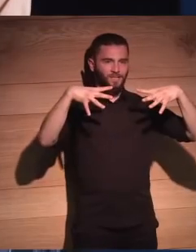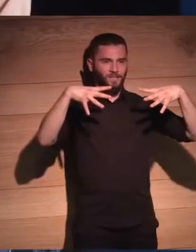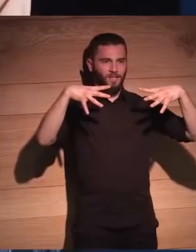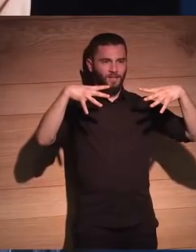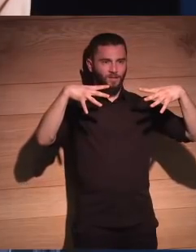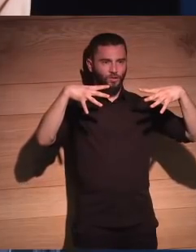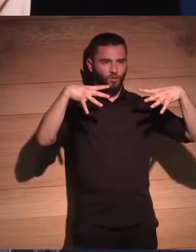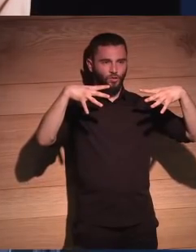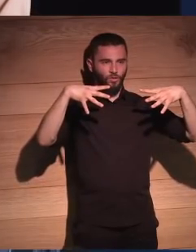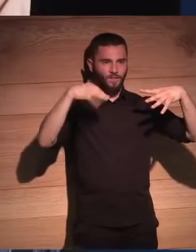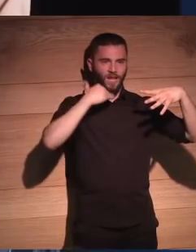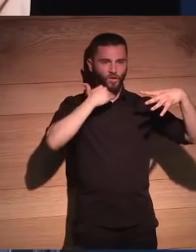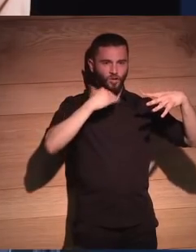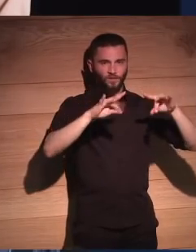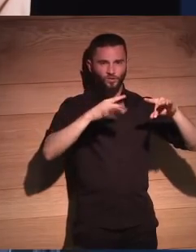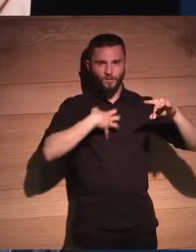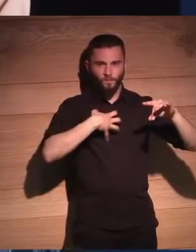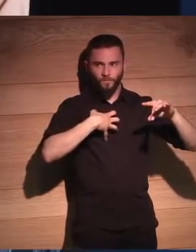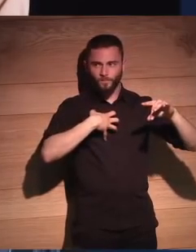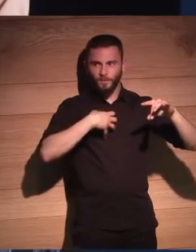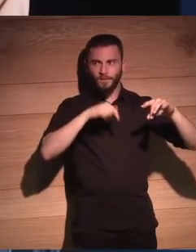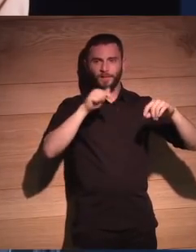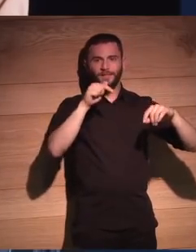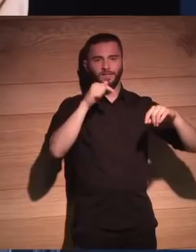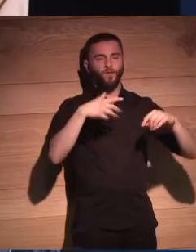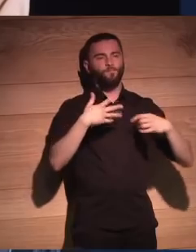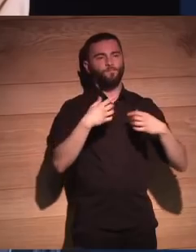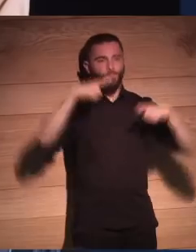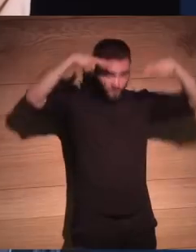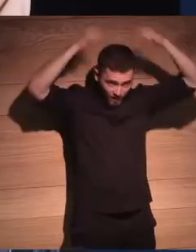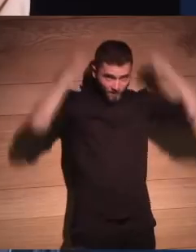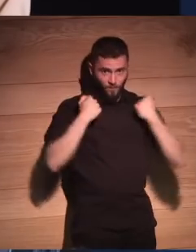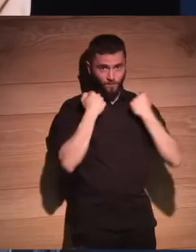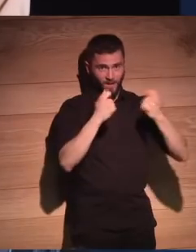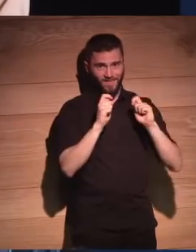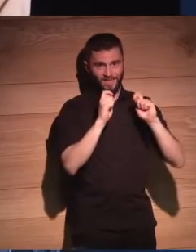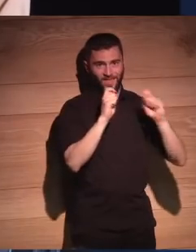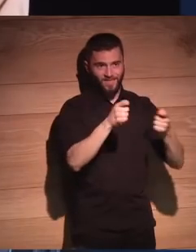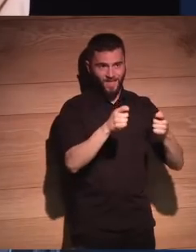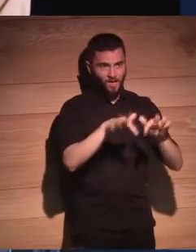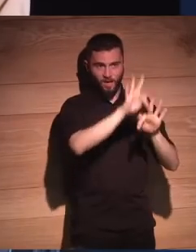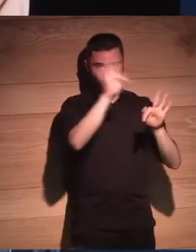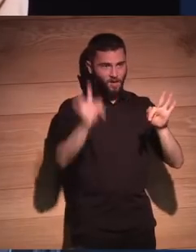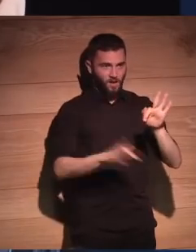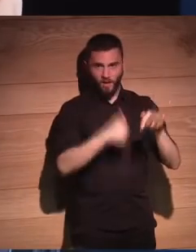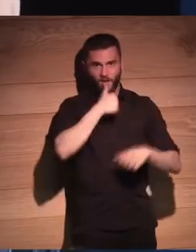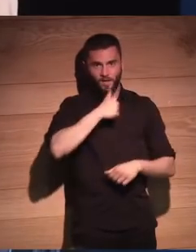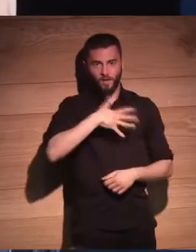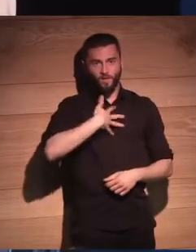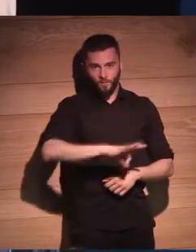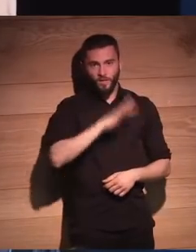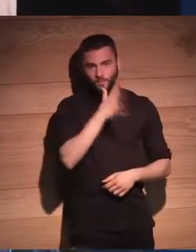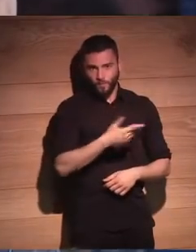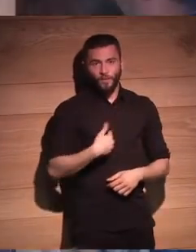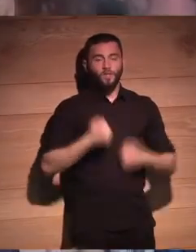telúrico, que yo creo que es lo que le da esa fuerza a Batman, que le permite aguantar de día, de noche y lo que haga falta, ¿no? Eso, yo creo que es eso. Esa fuerza mitológica